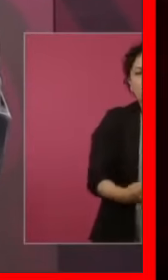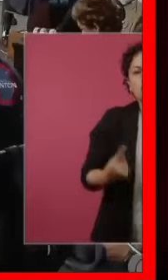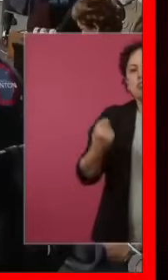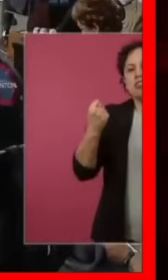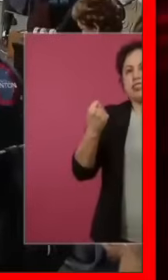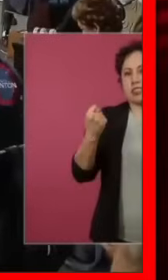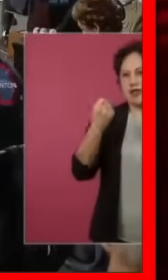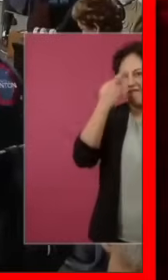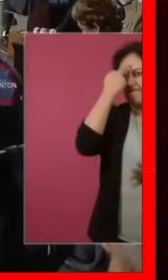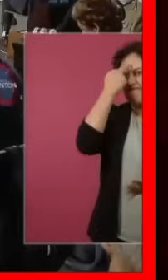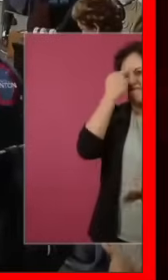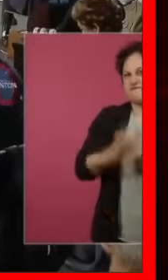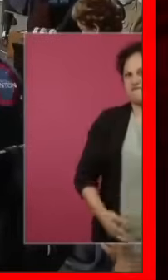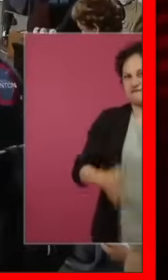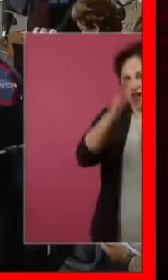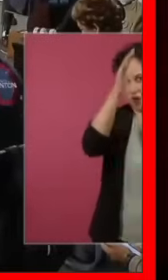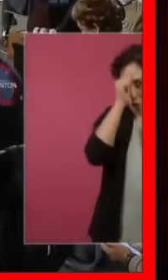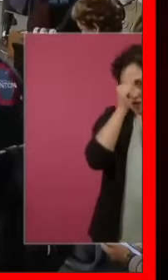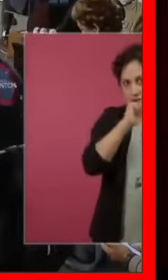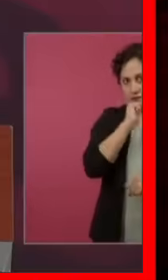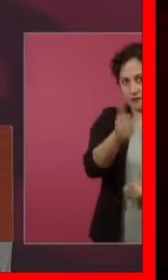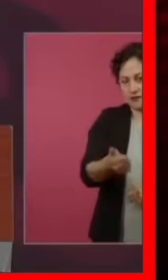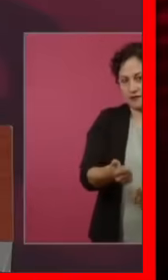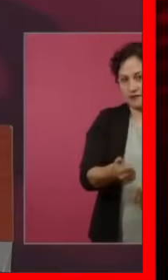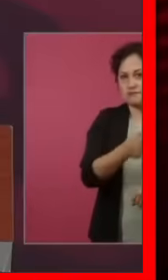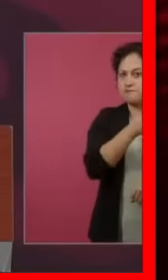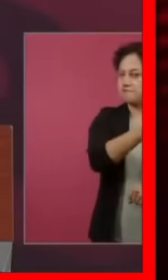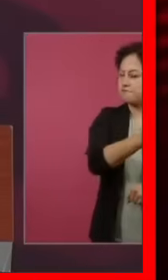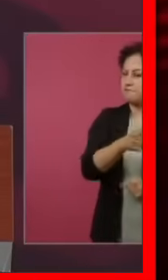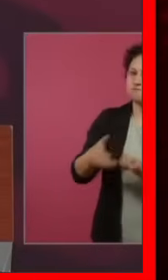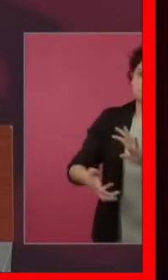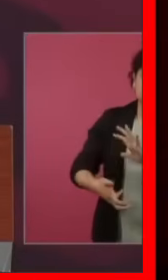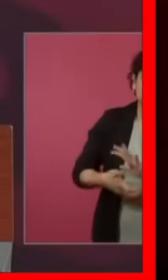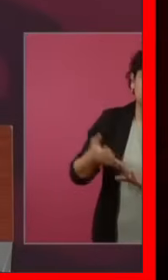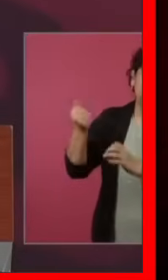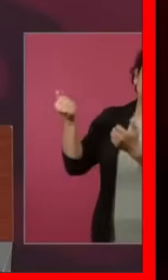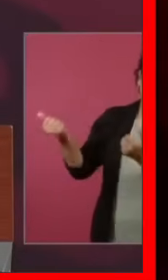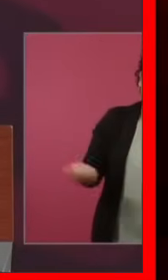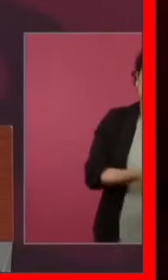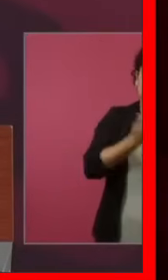el acuerdo. Para que vean. Siguen sacando material.